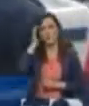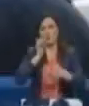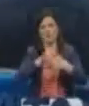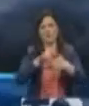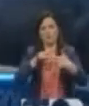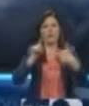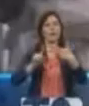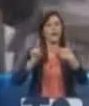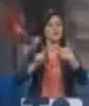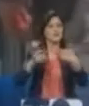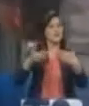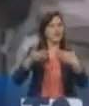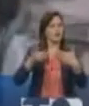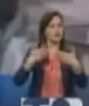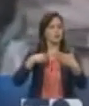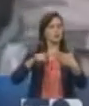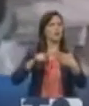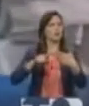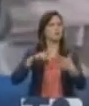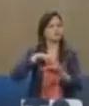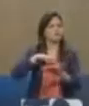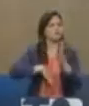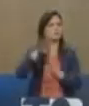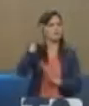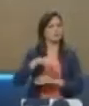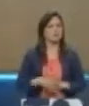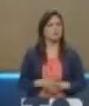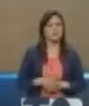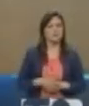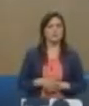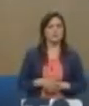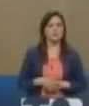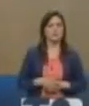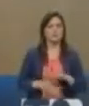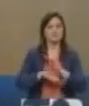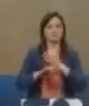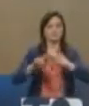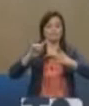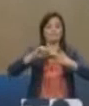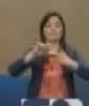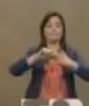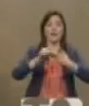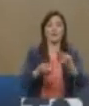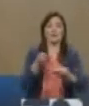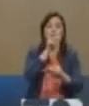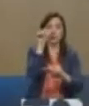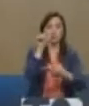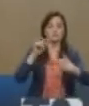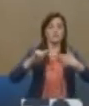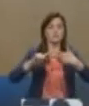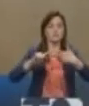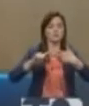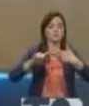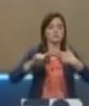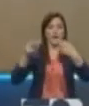tercer lugar de delitos más cometidos en esta provincia. Entre los que más sobresalen son los delitos de narcotráfico,